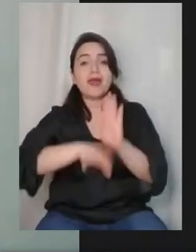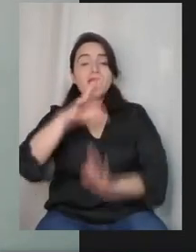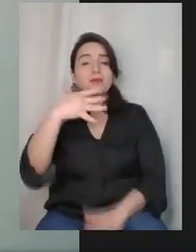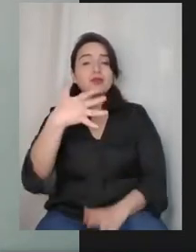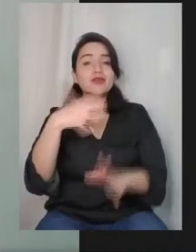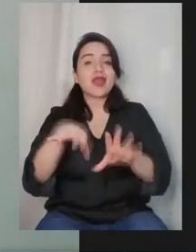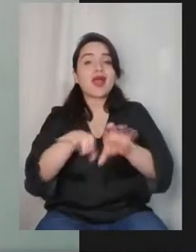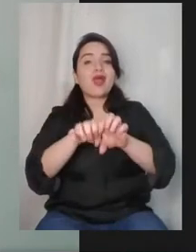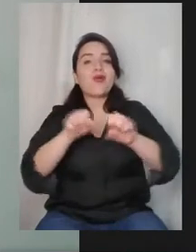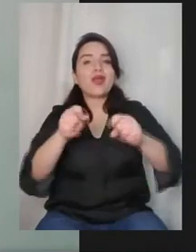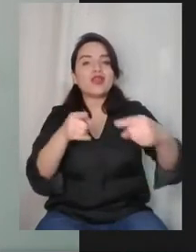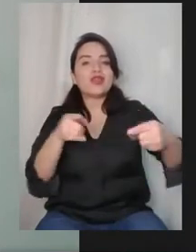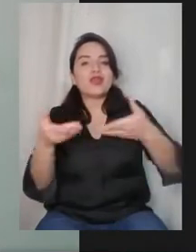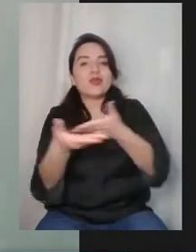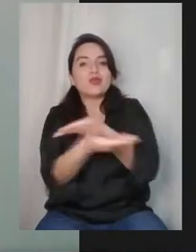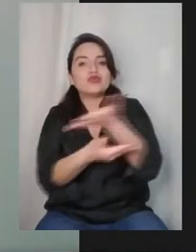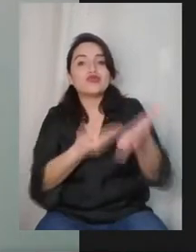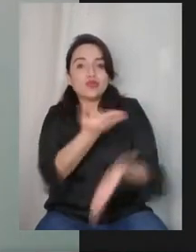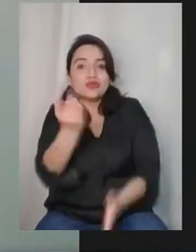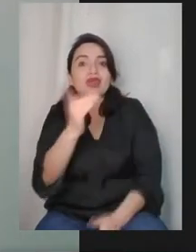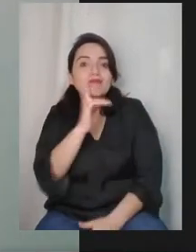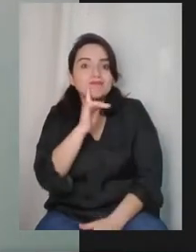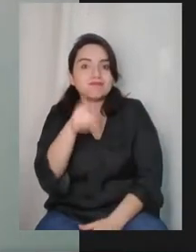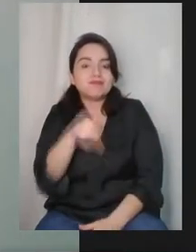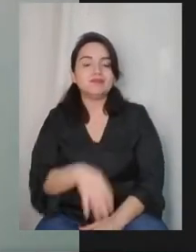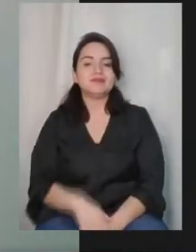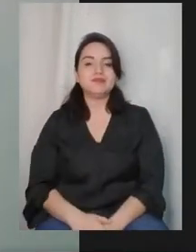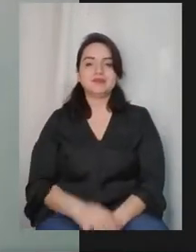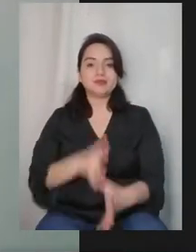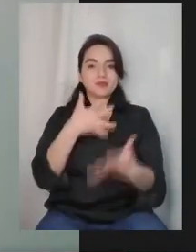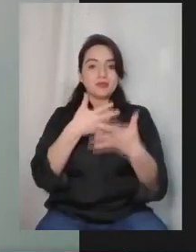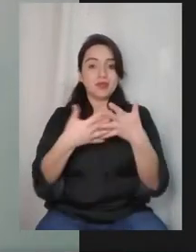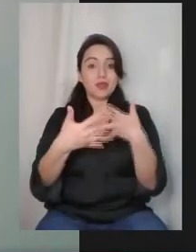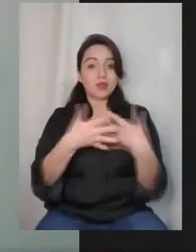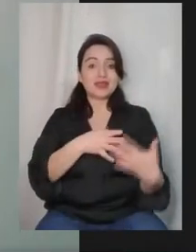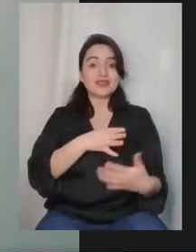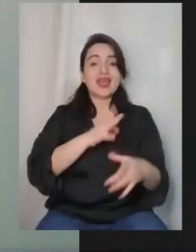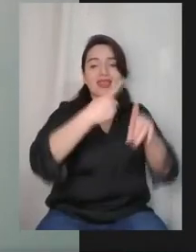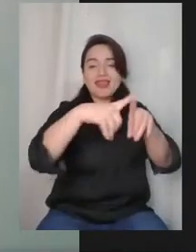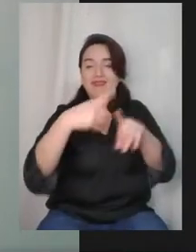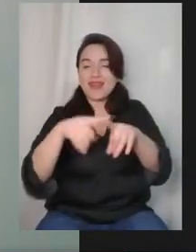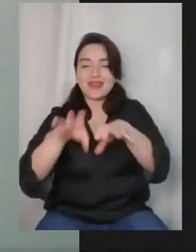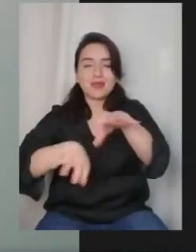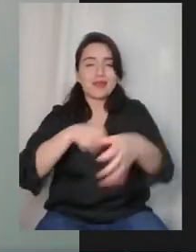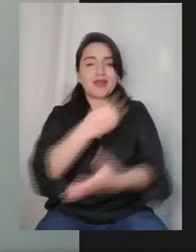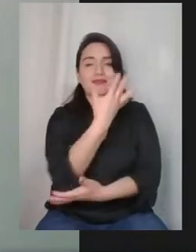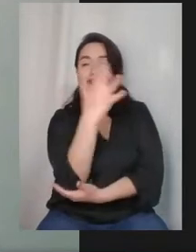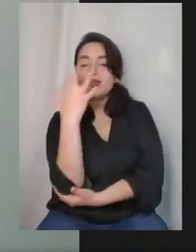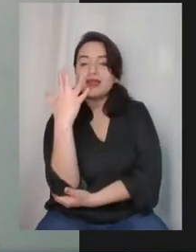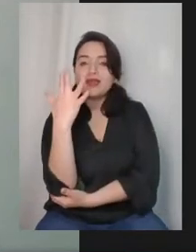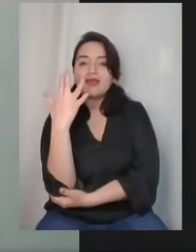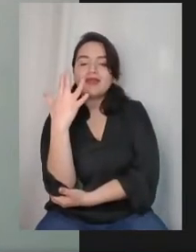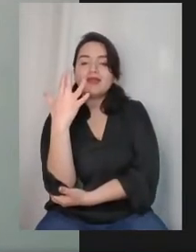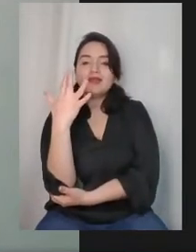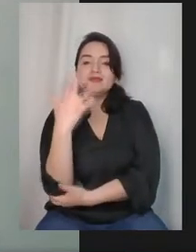van a tener, es que la naturaleza, su biodiversidad y ecosistemas son parte integrante y activa de conexiones mucho mayores, que van más